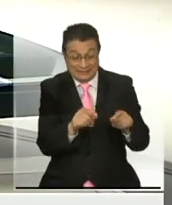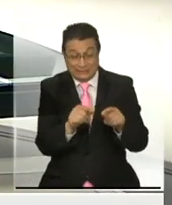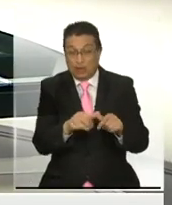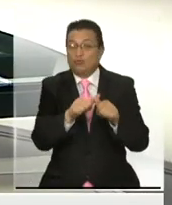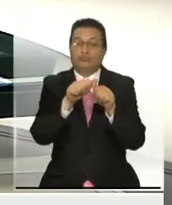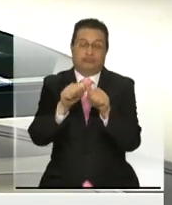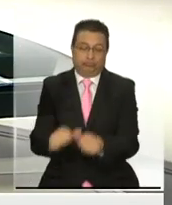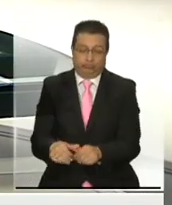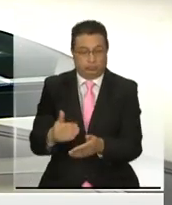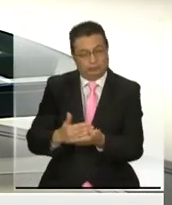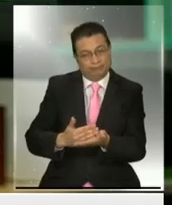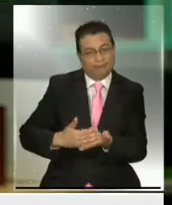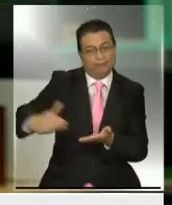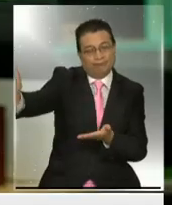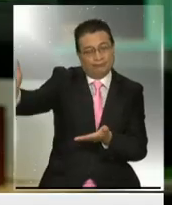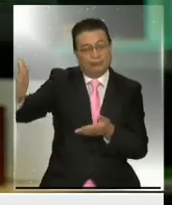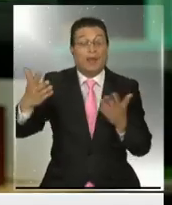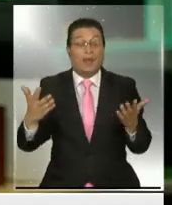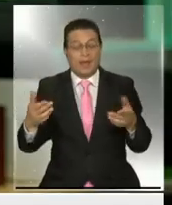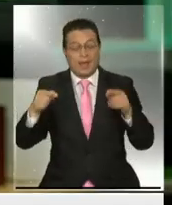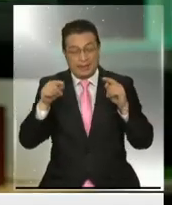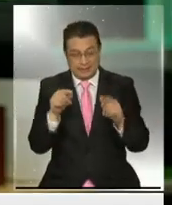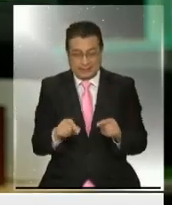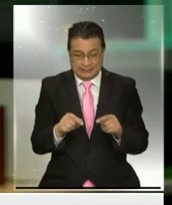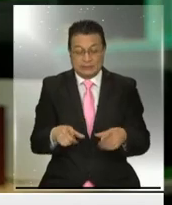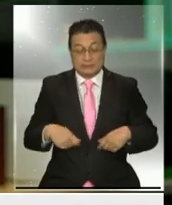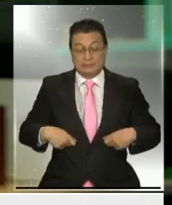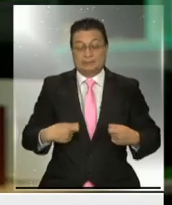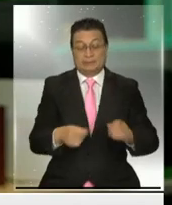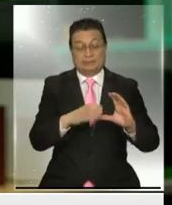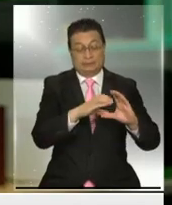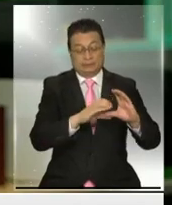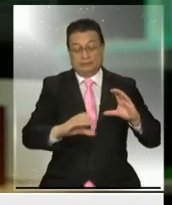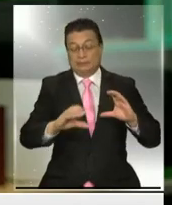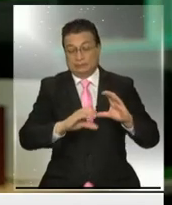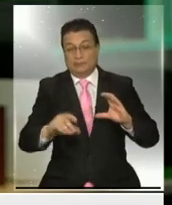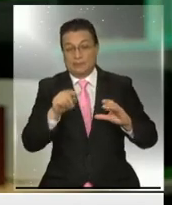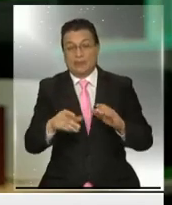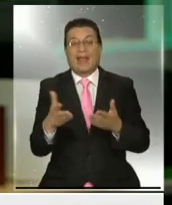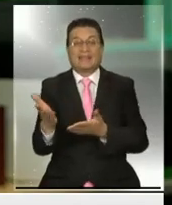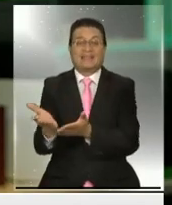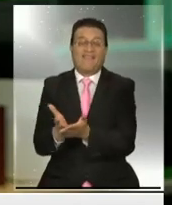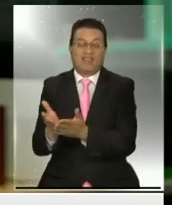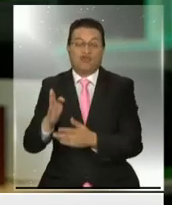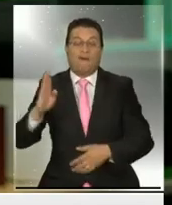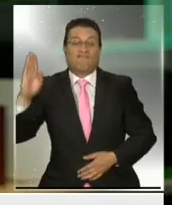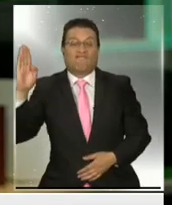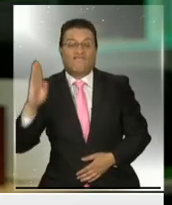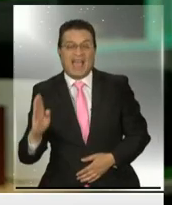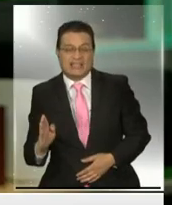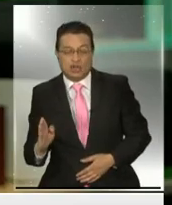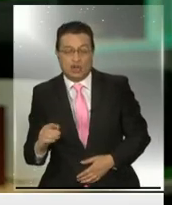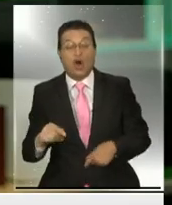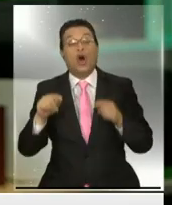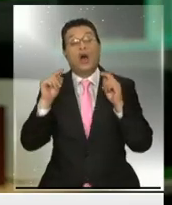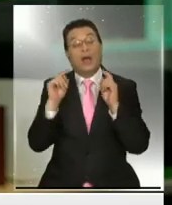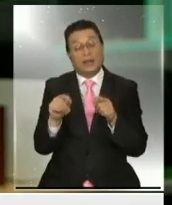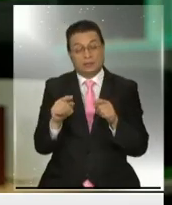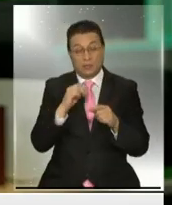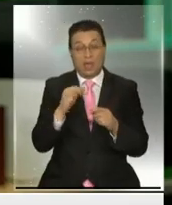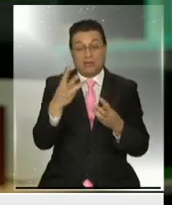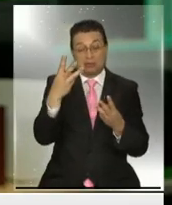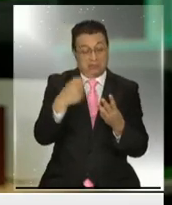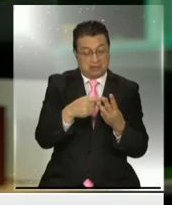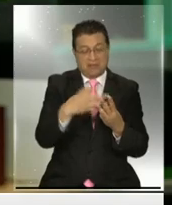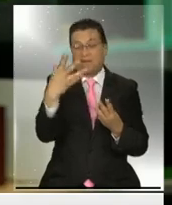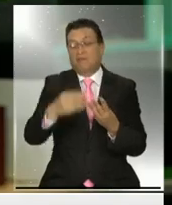efectos en en el tema de los servicios básicos todo eso no es una cuestión que va a va a durar un trimestre